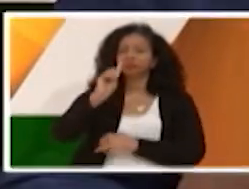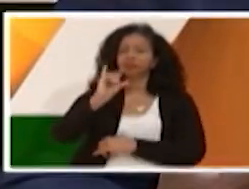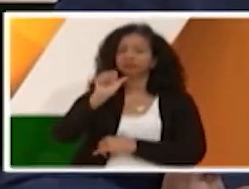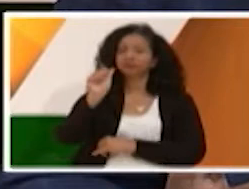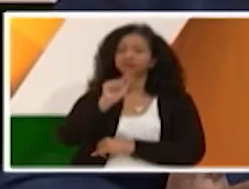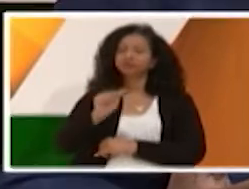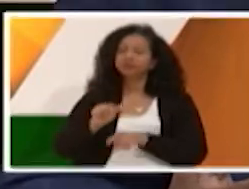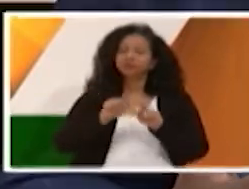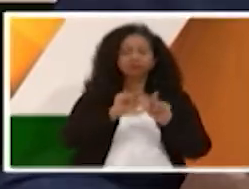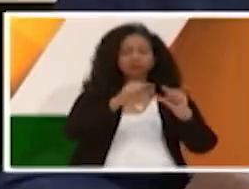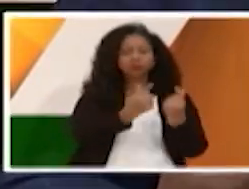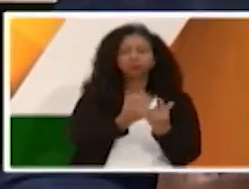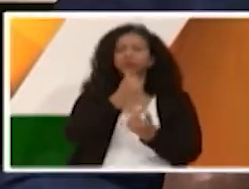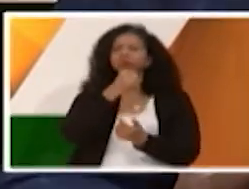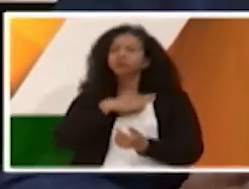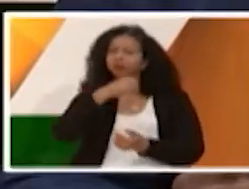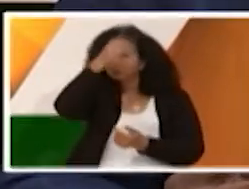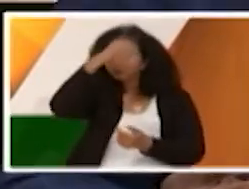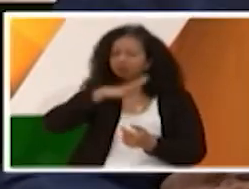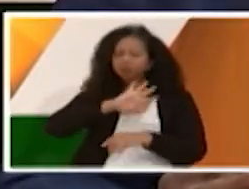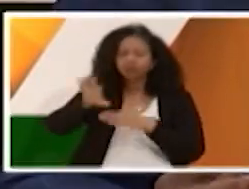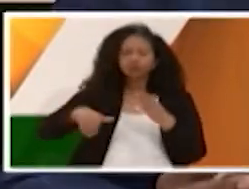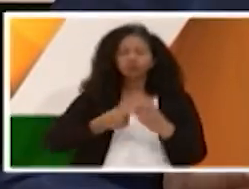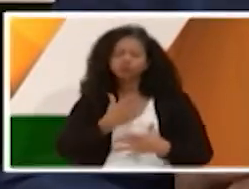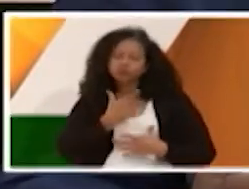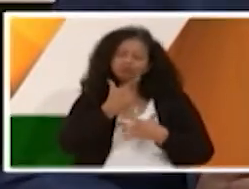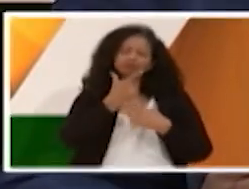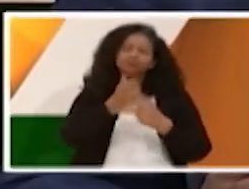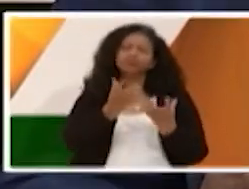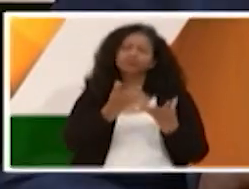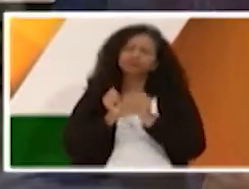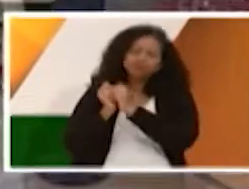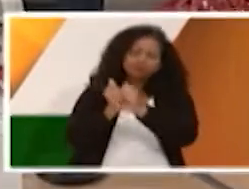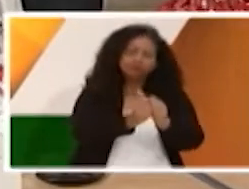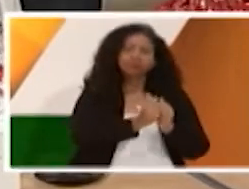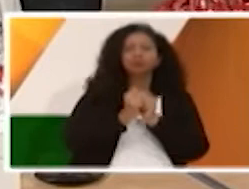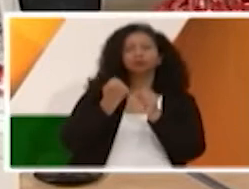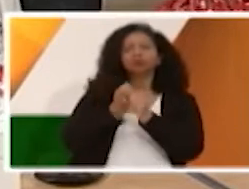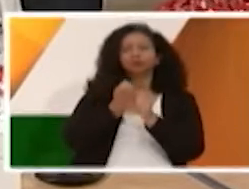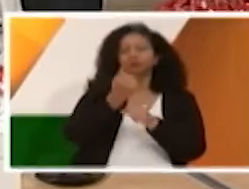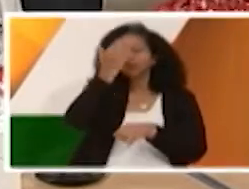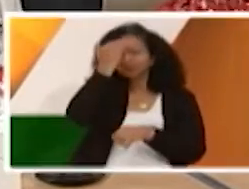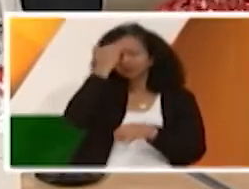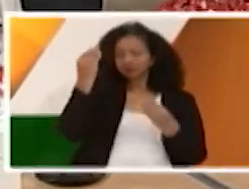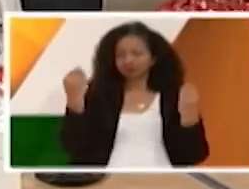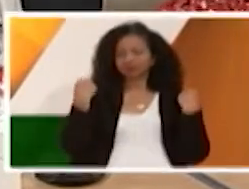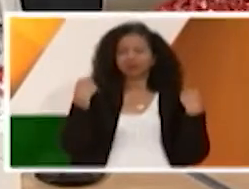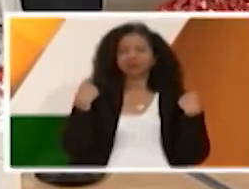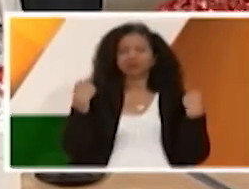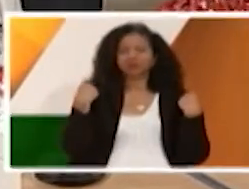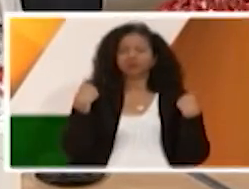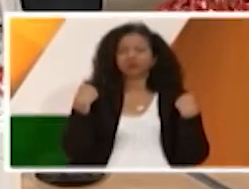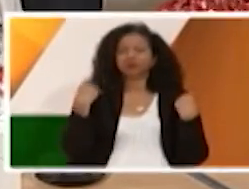la inquietud, siempre hemos tenido la voluntad de trabajar junto, de que entendemos que la herramienta llamada deporte no es